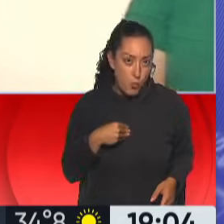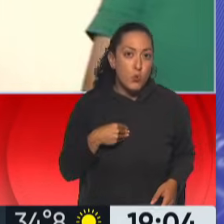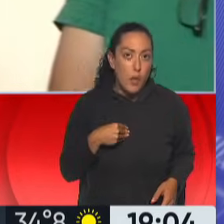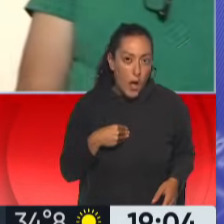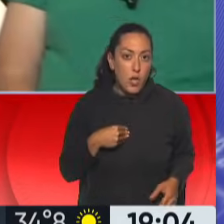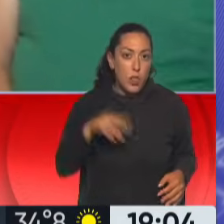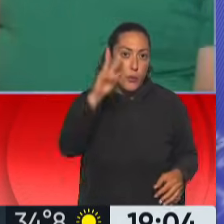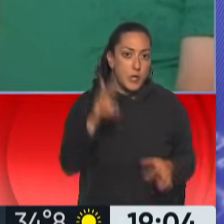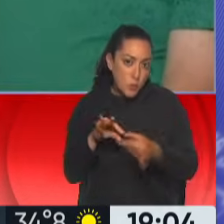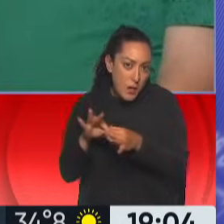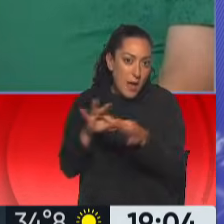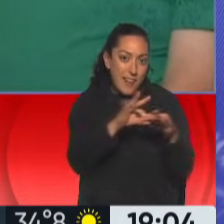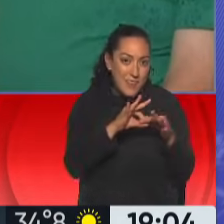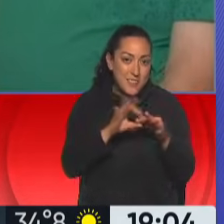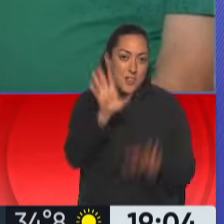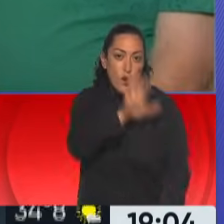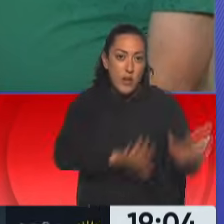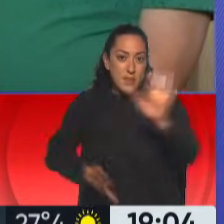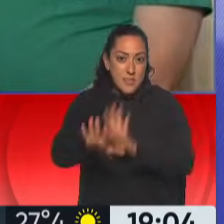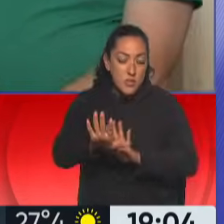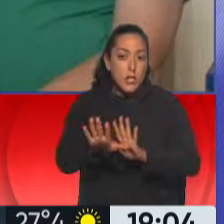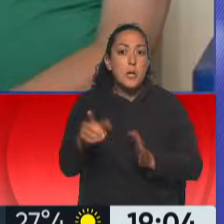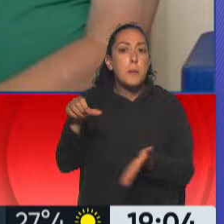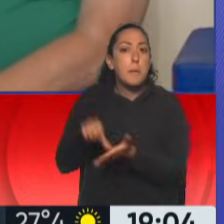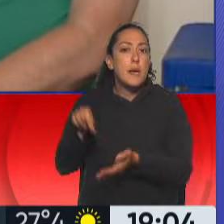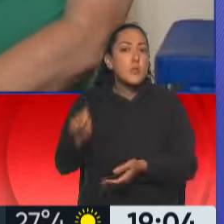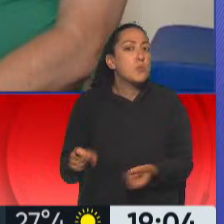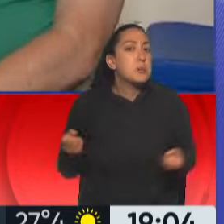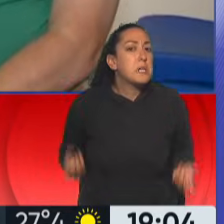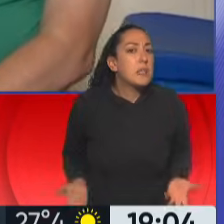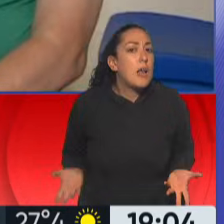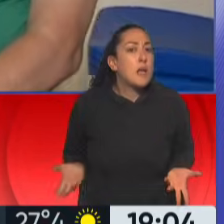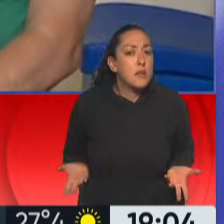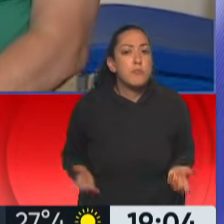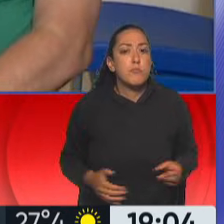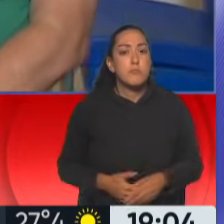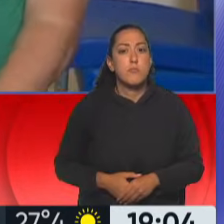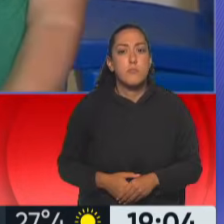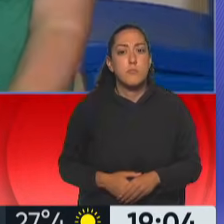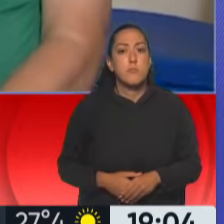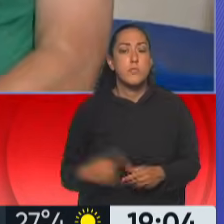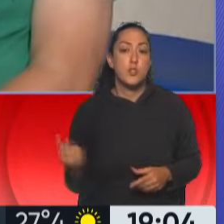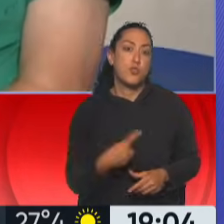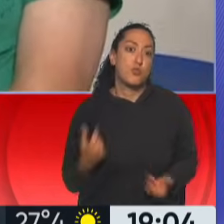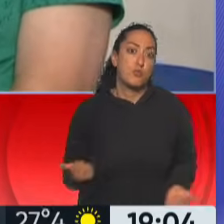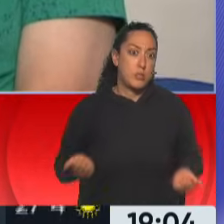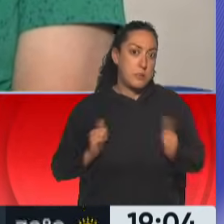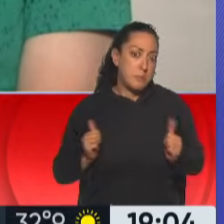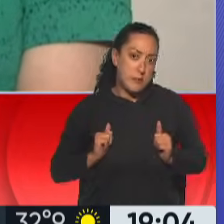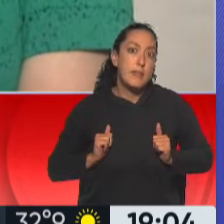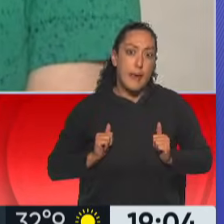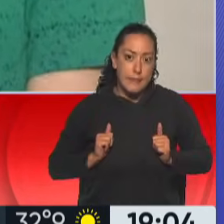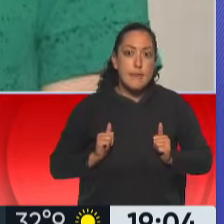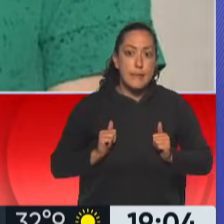por Venezuela. Bueno, ¿cómo están siguiendo todo lo que está ocurriendo en su país? Bueno, con mucha expectativa, con mucha